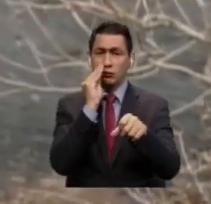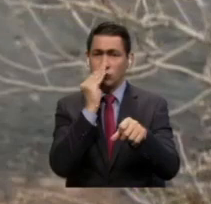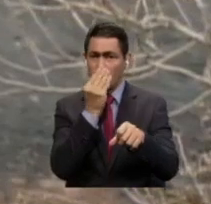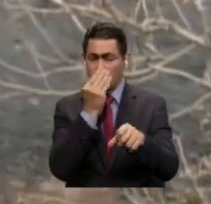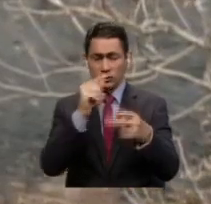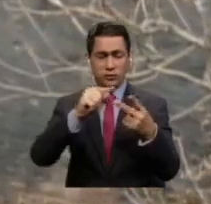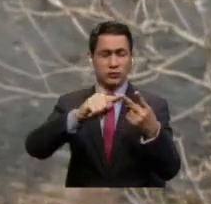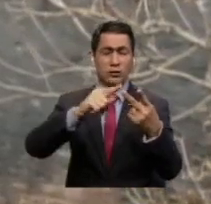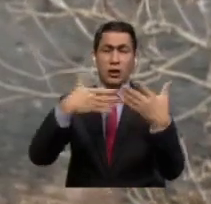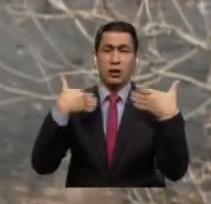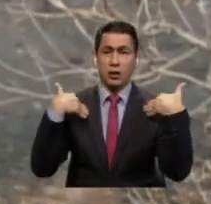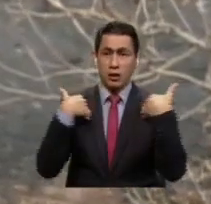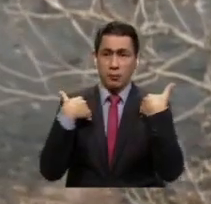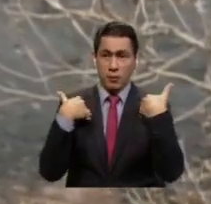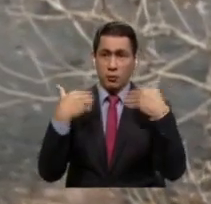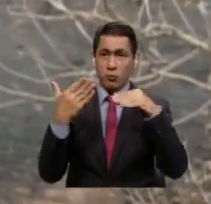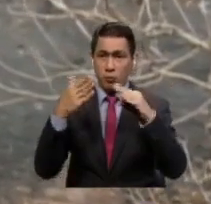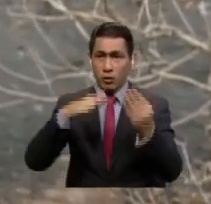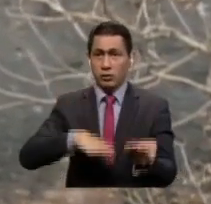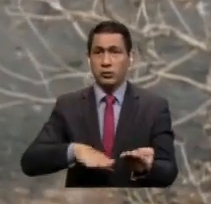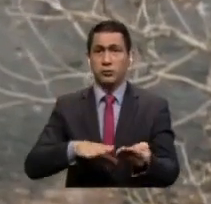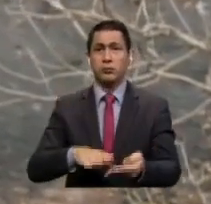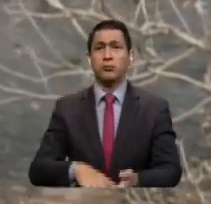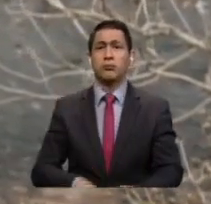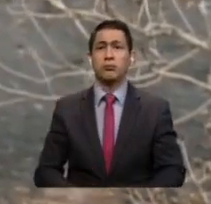Hemos encontrado animales muertos, puercoespín,